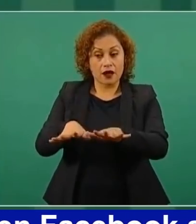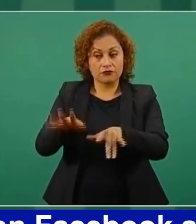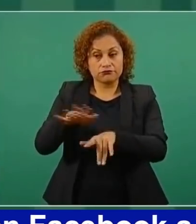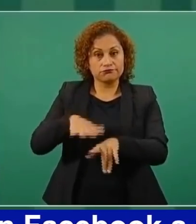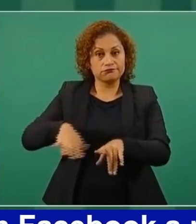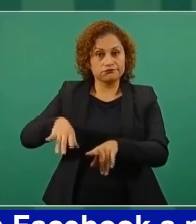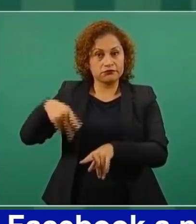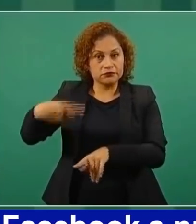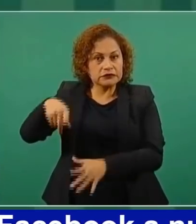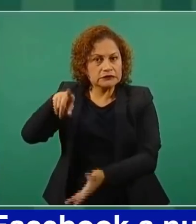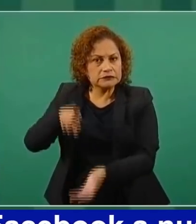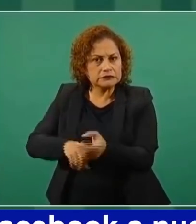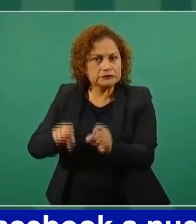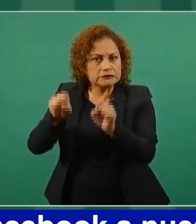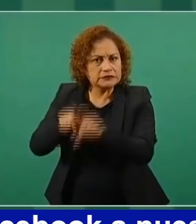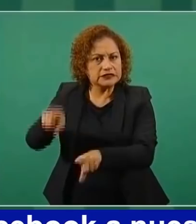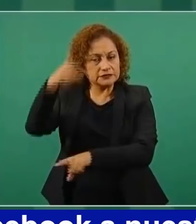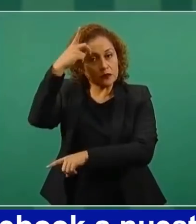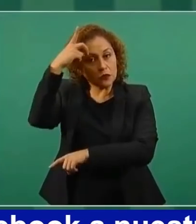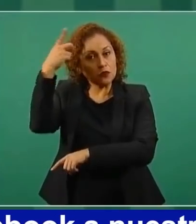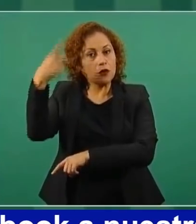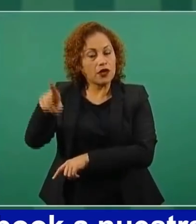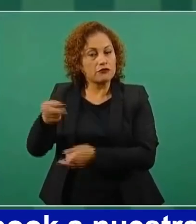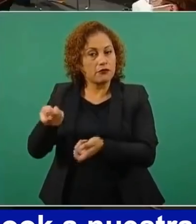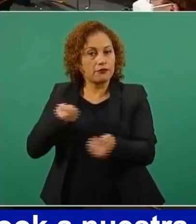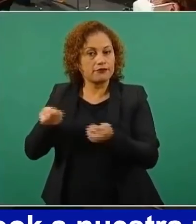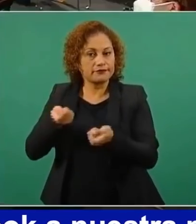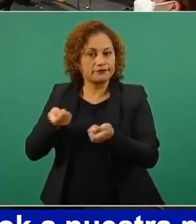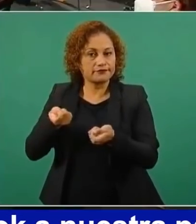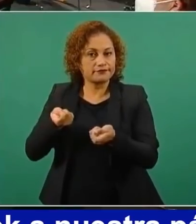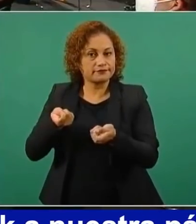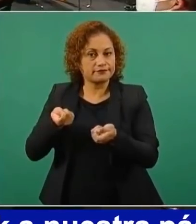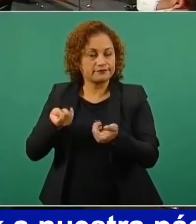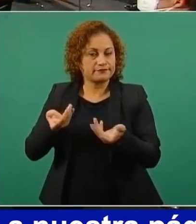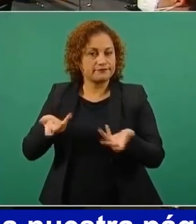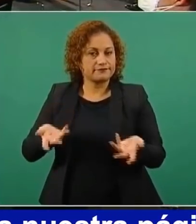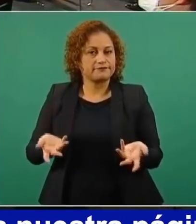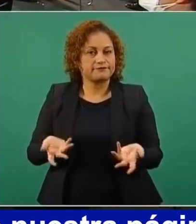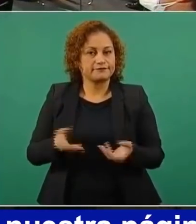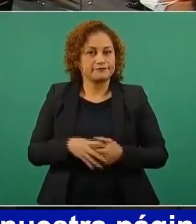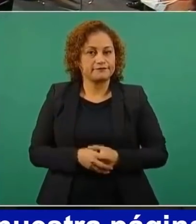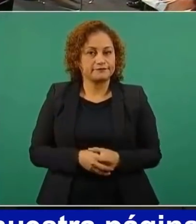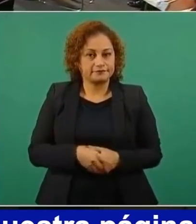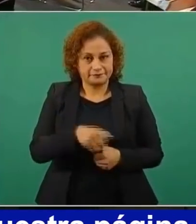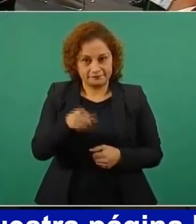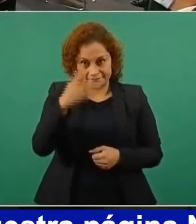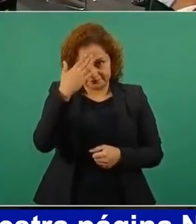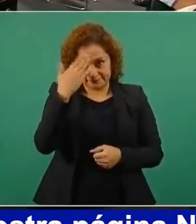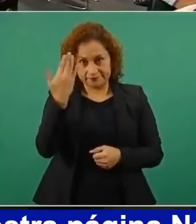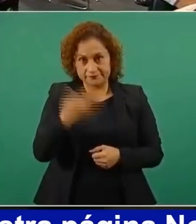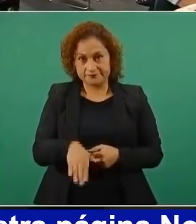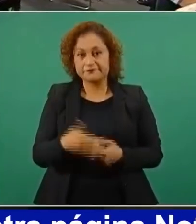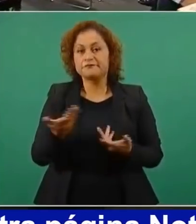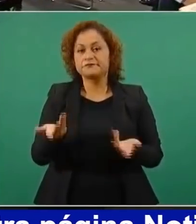periodistas? Muy pocos,